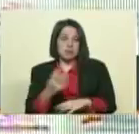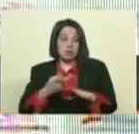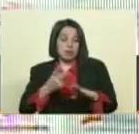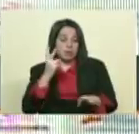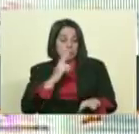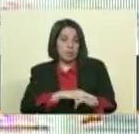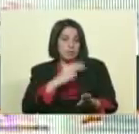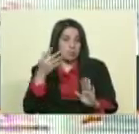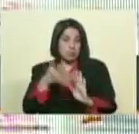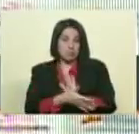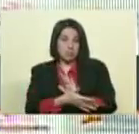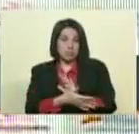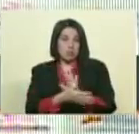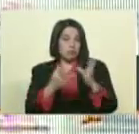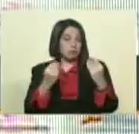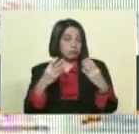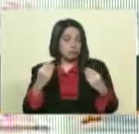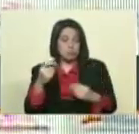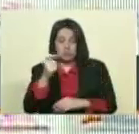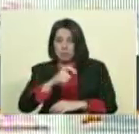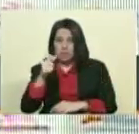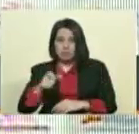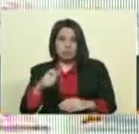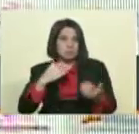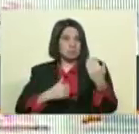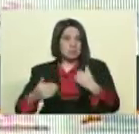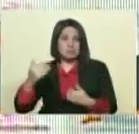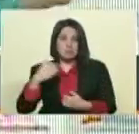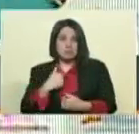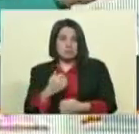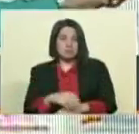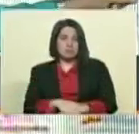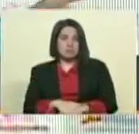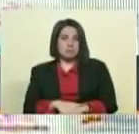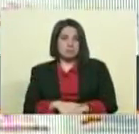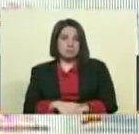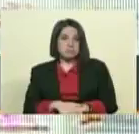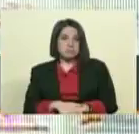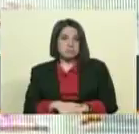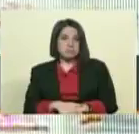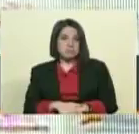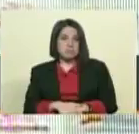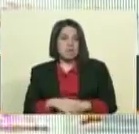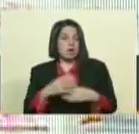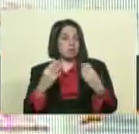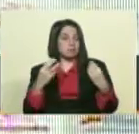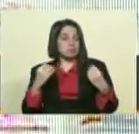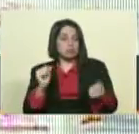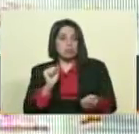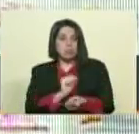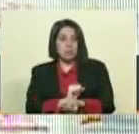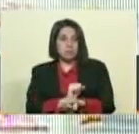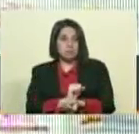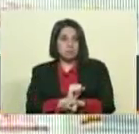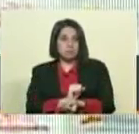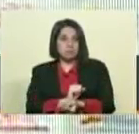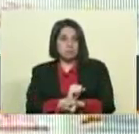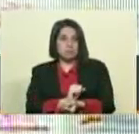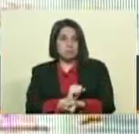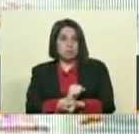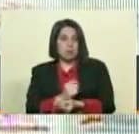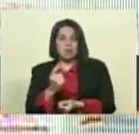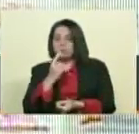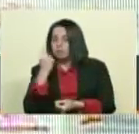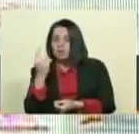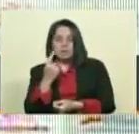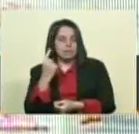aún, muchos de esos seres humanos que están por allí y muchos presos, no solo que no